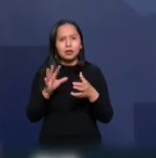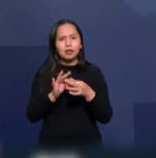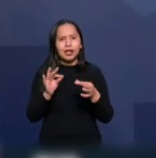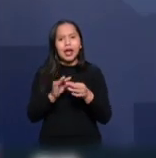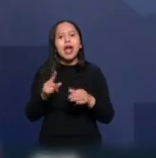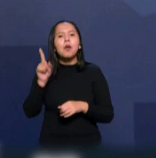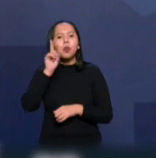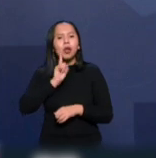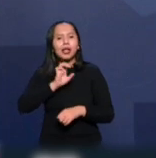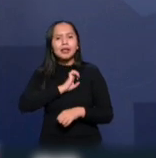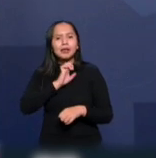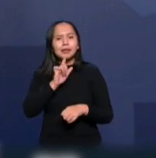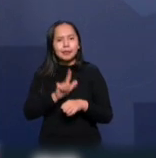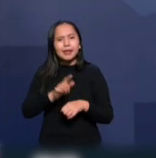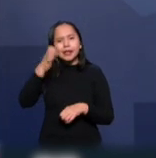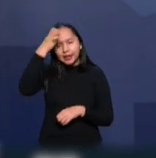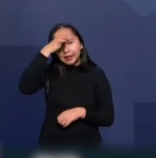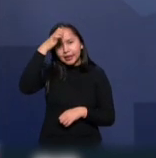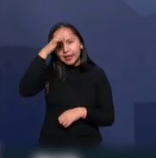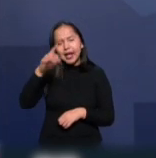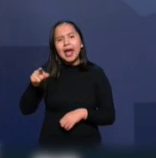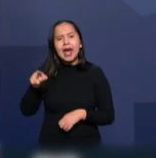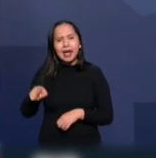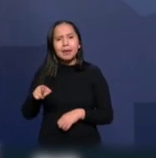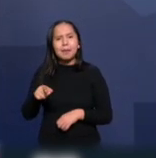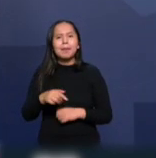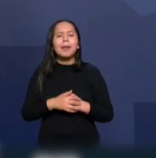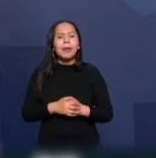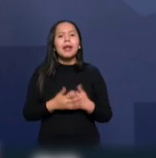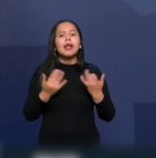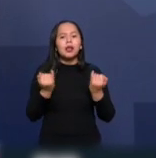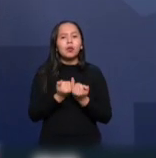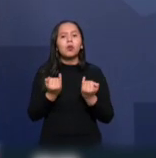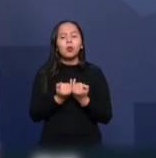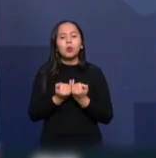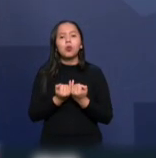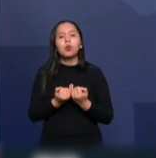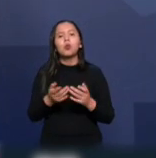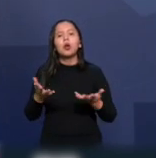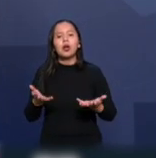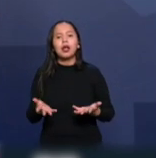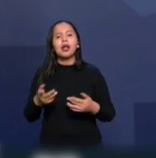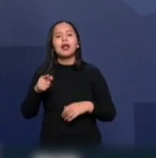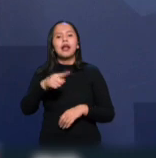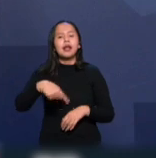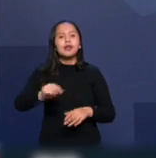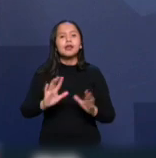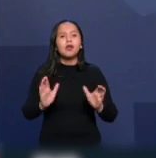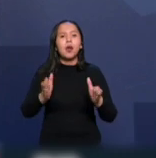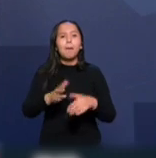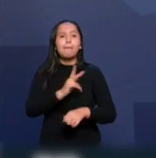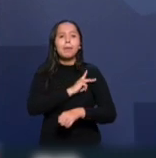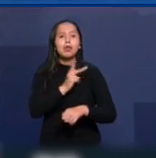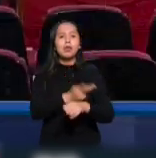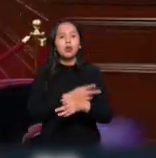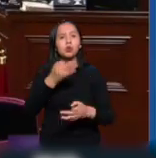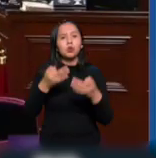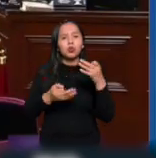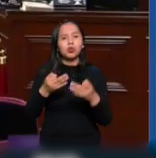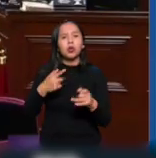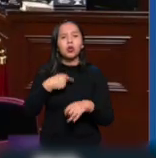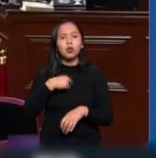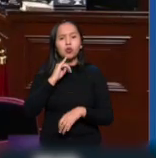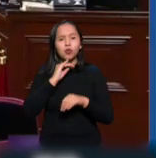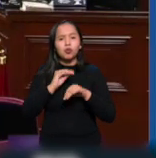y especialista Gabriela Díaz Salinas. En cuanto a la definición de los integrantes del Comité de Evaluación del Poder Judicial de la Federación, le informo